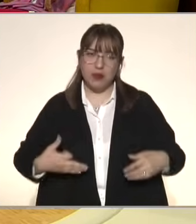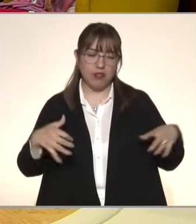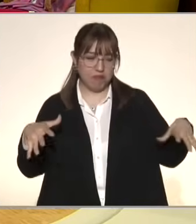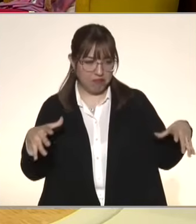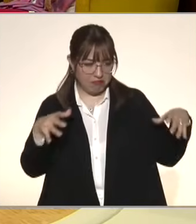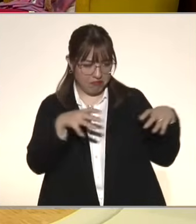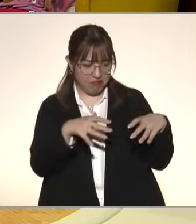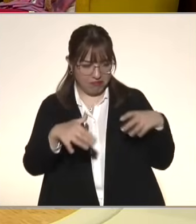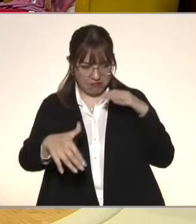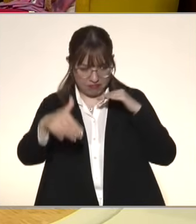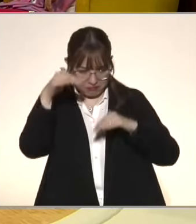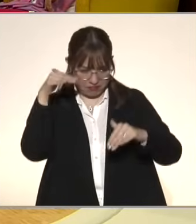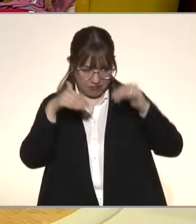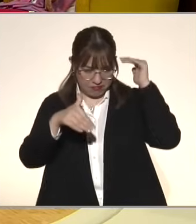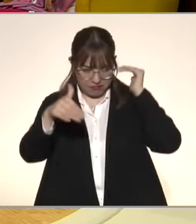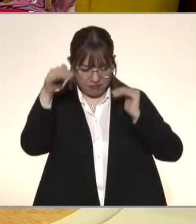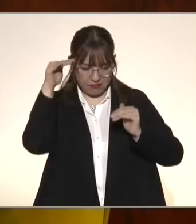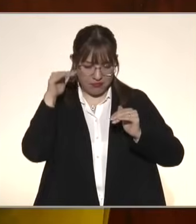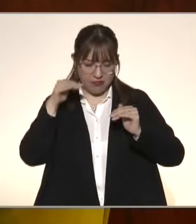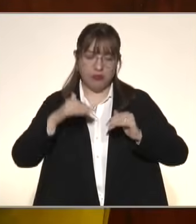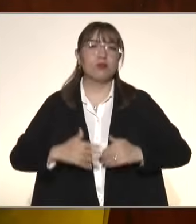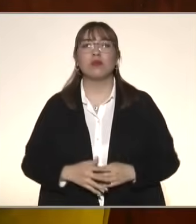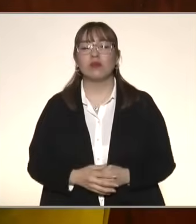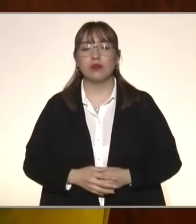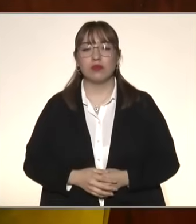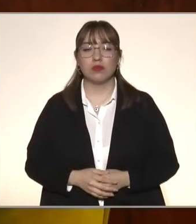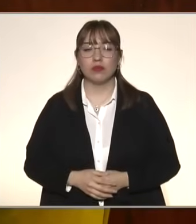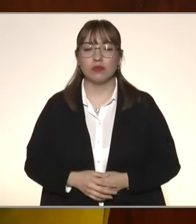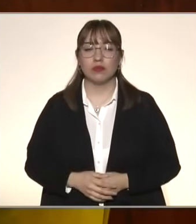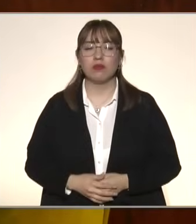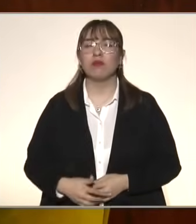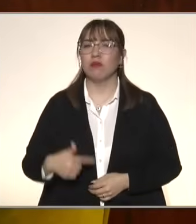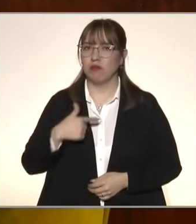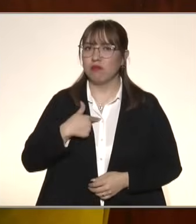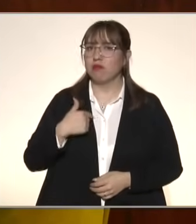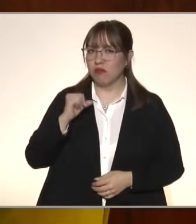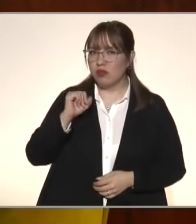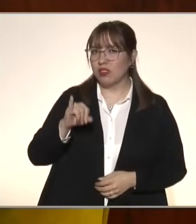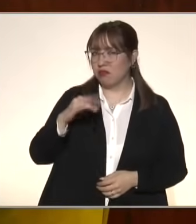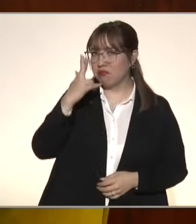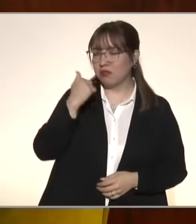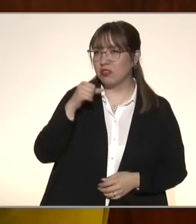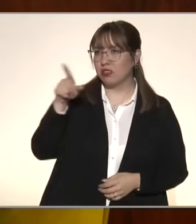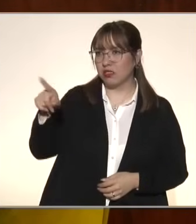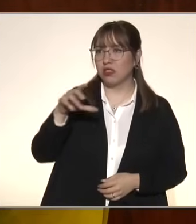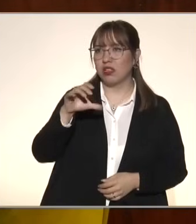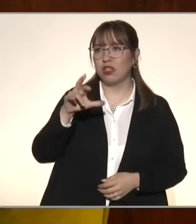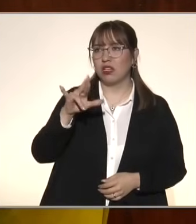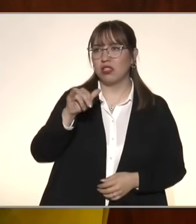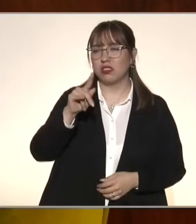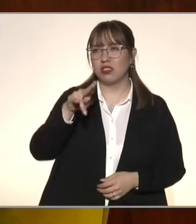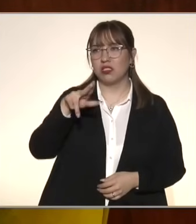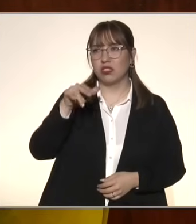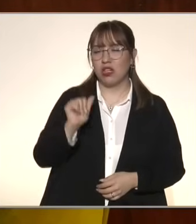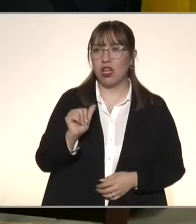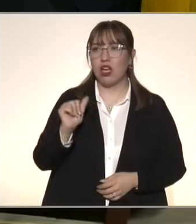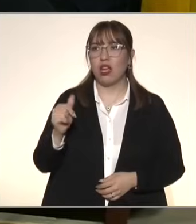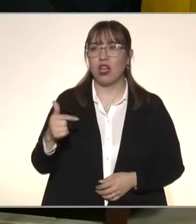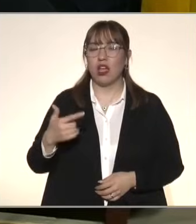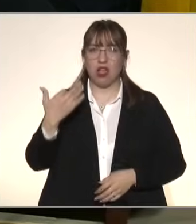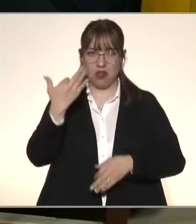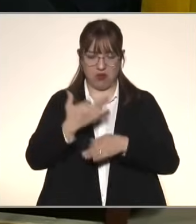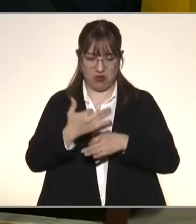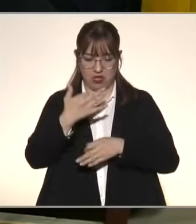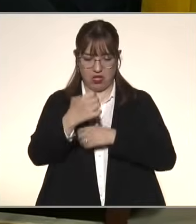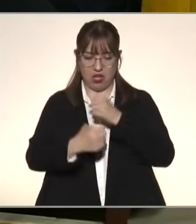este programa a hacer y dicen, bueno, pues yo tal vez quiero hacer lo que Cristina me dijo, Cristina Barajas, me voy a separar en